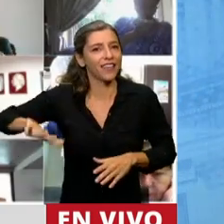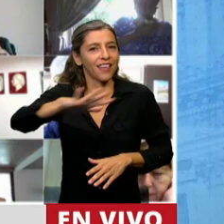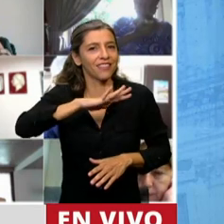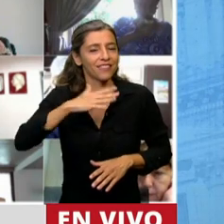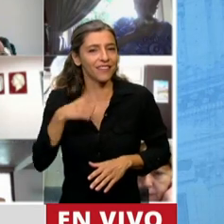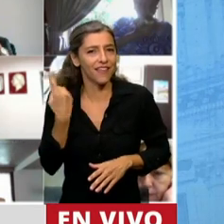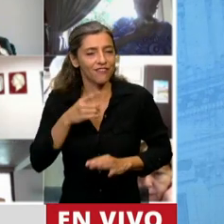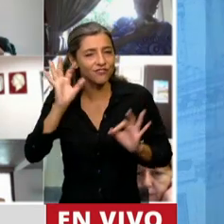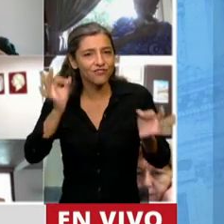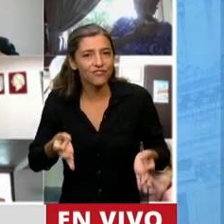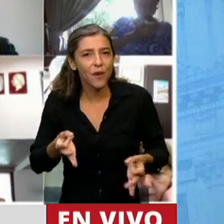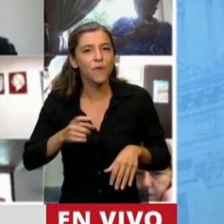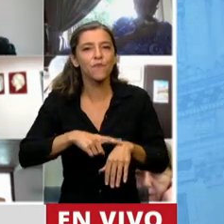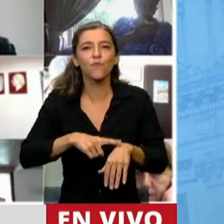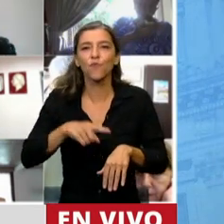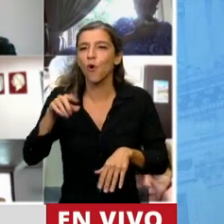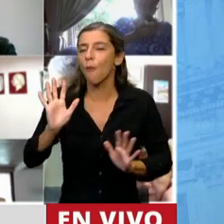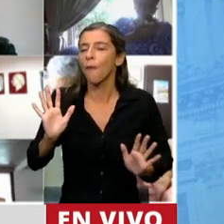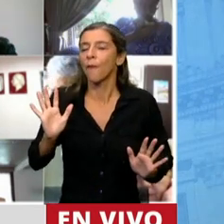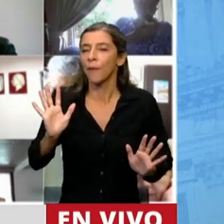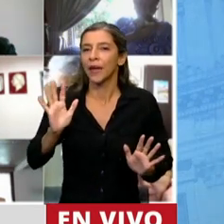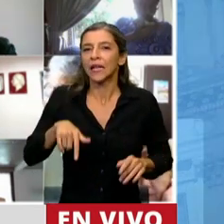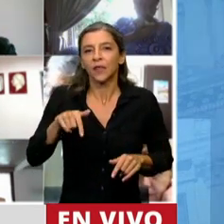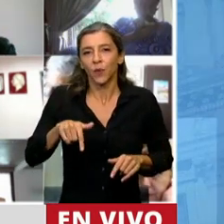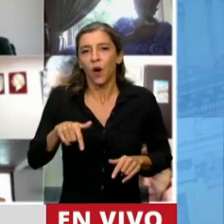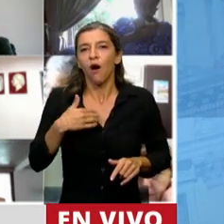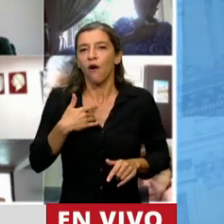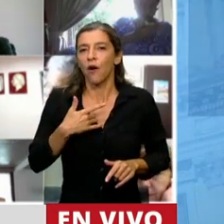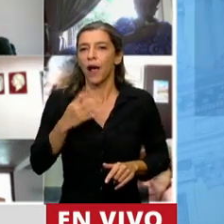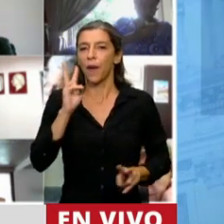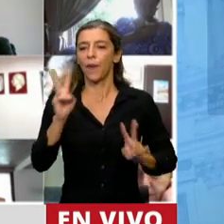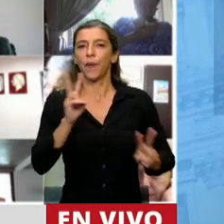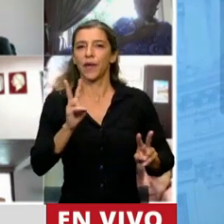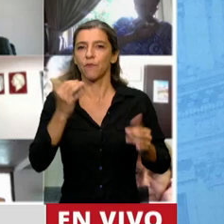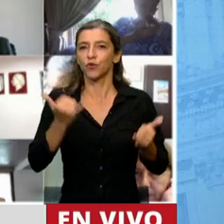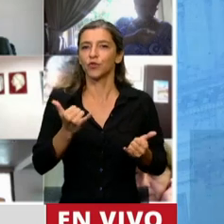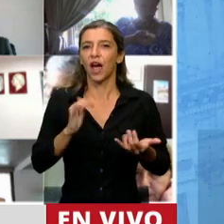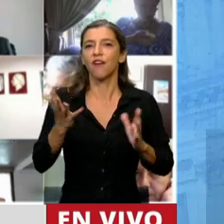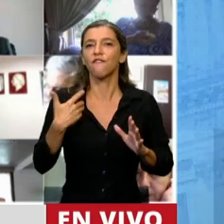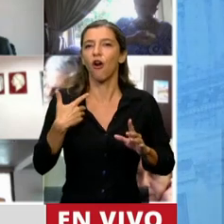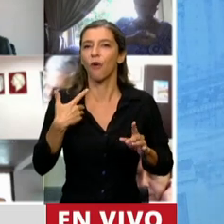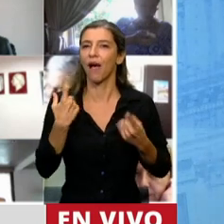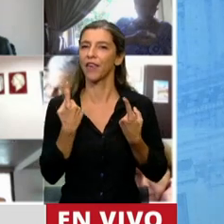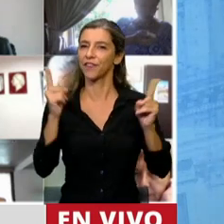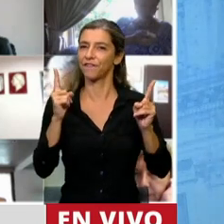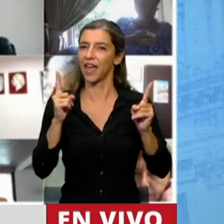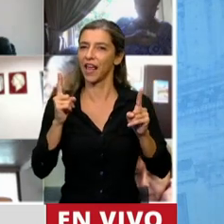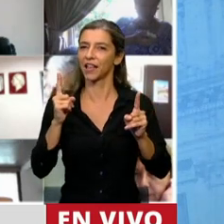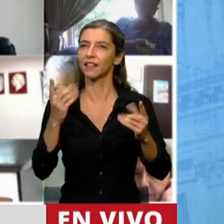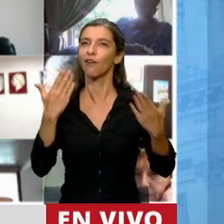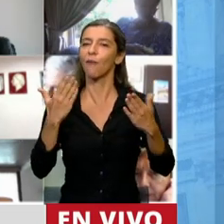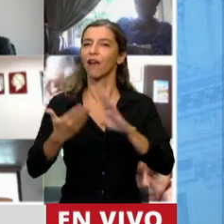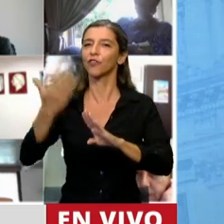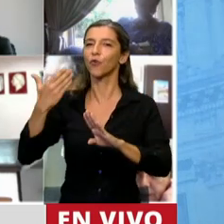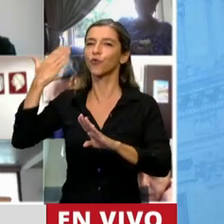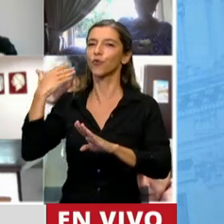la convivencia y las diferencias tenían otras características,